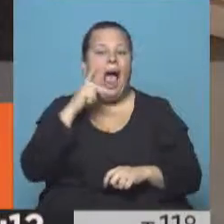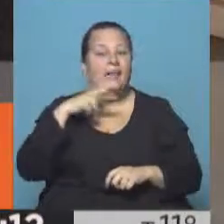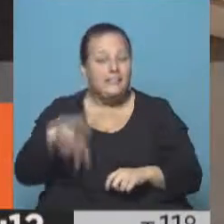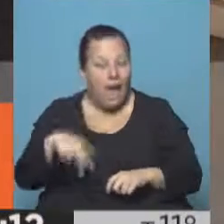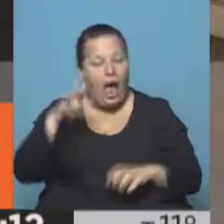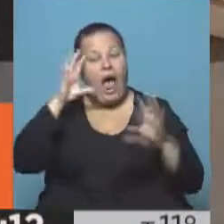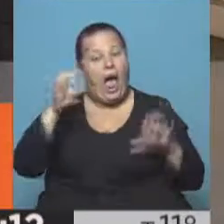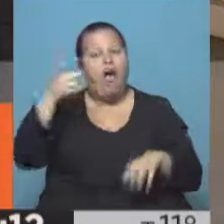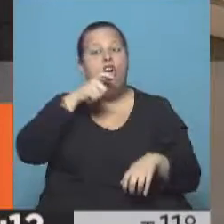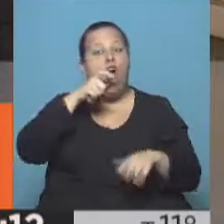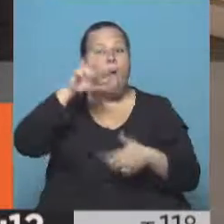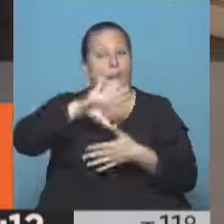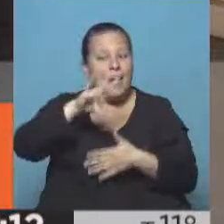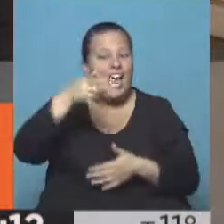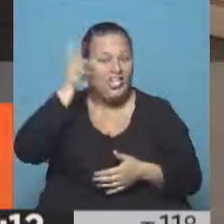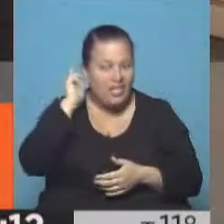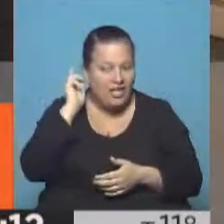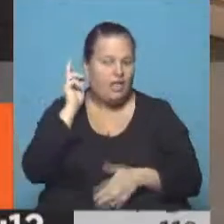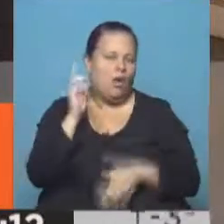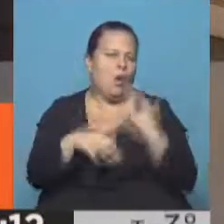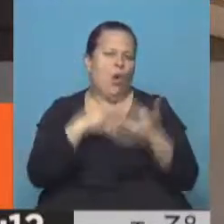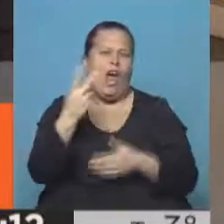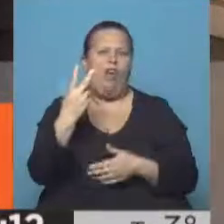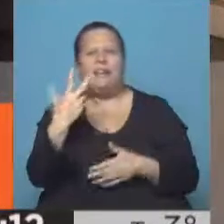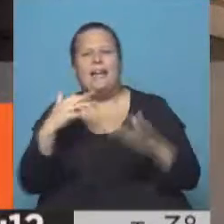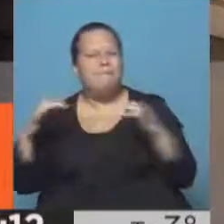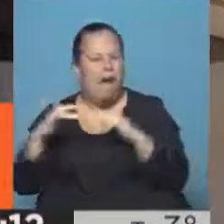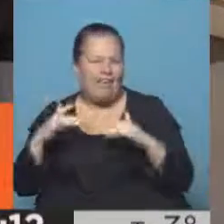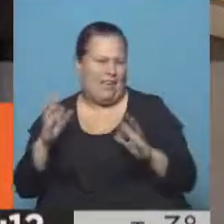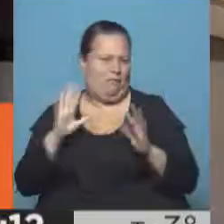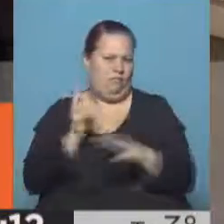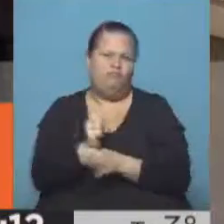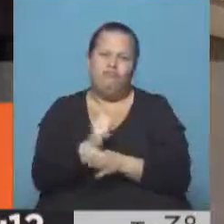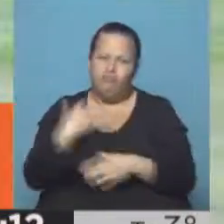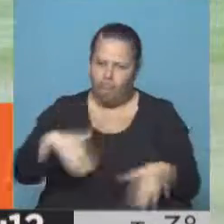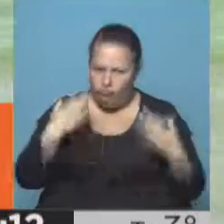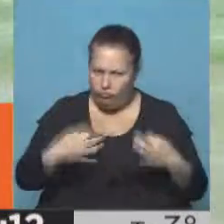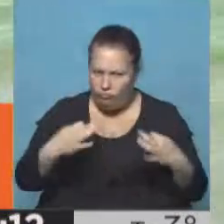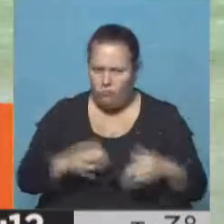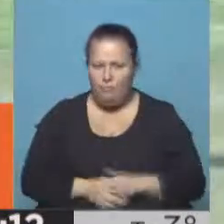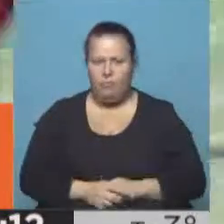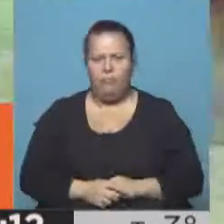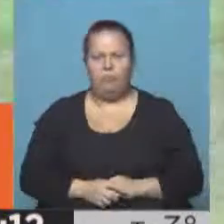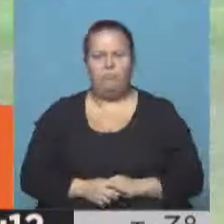recordamos en la copa américa de chile jugó dos o tres partidos en altísimo nivel